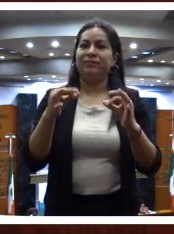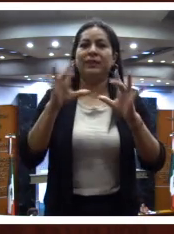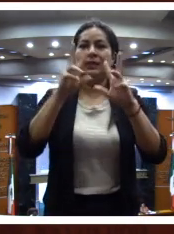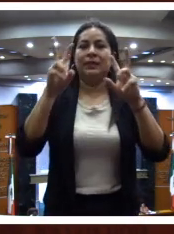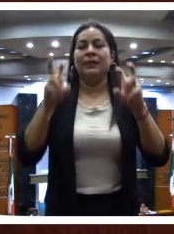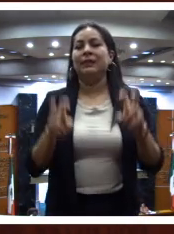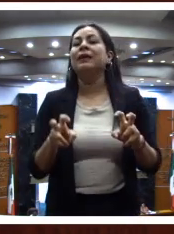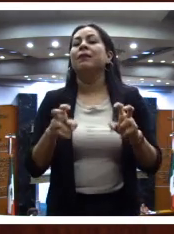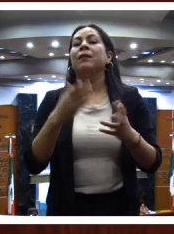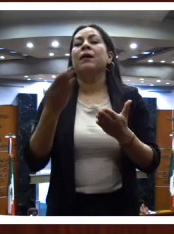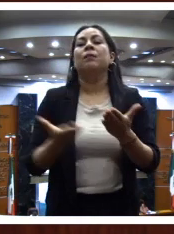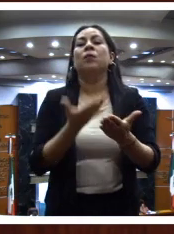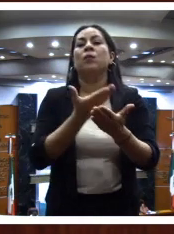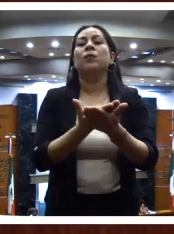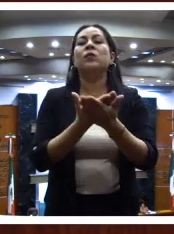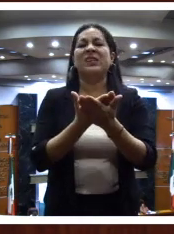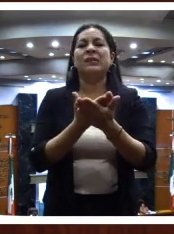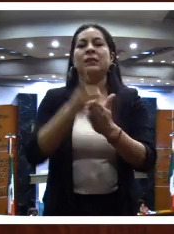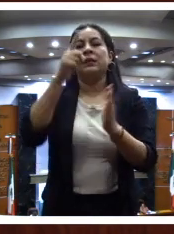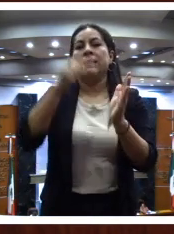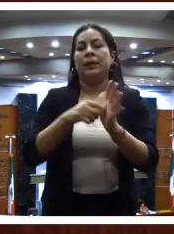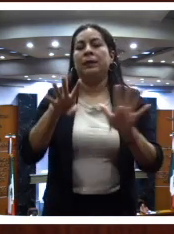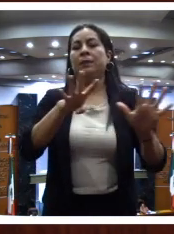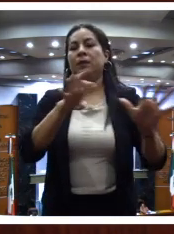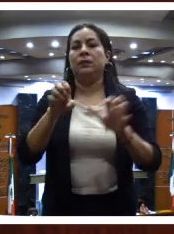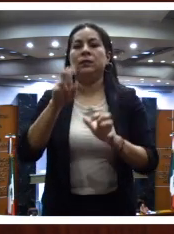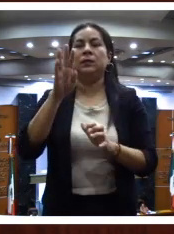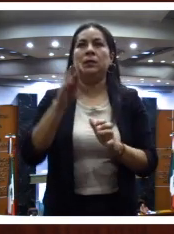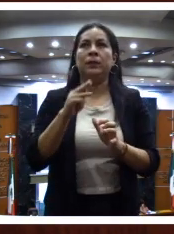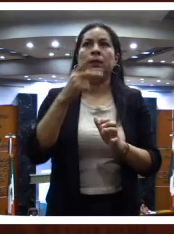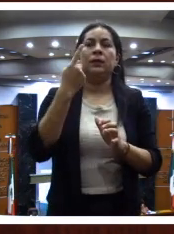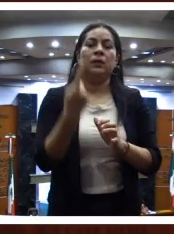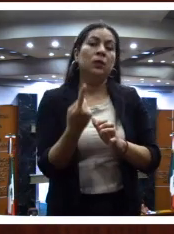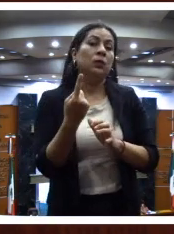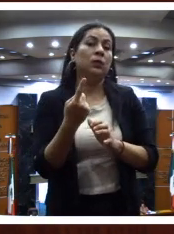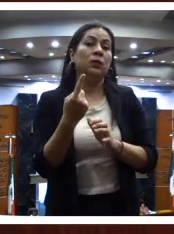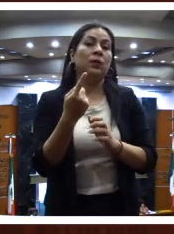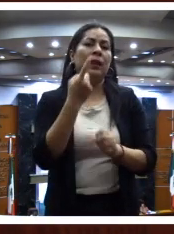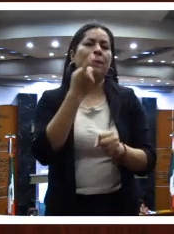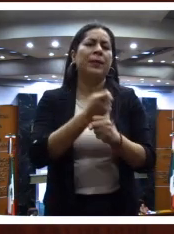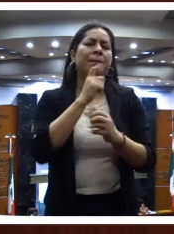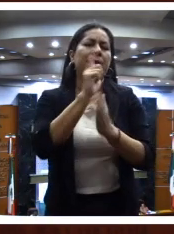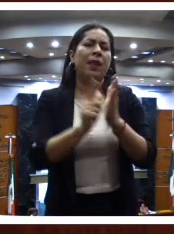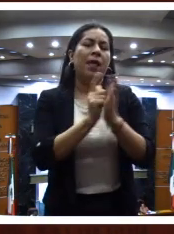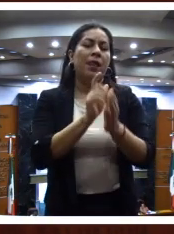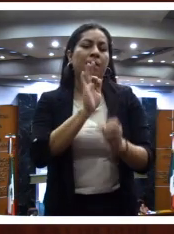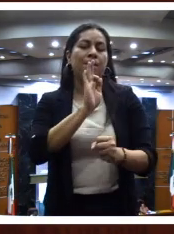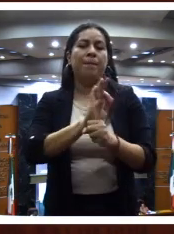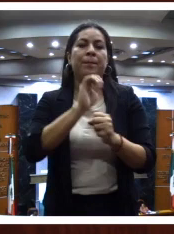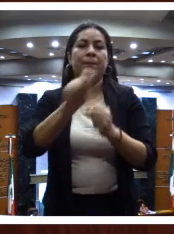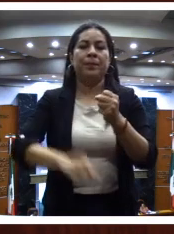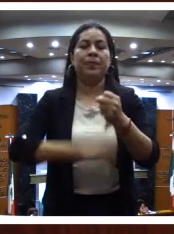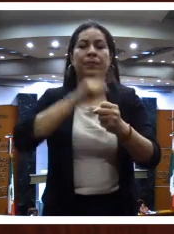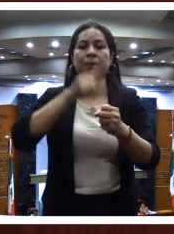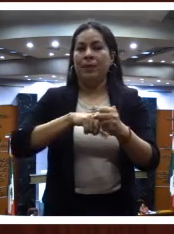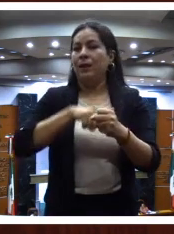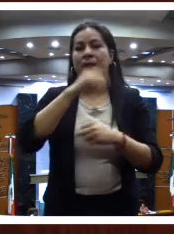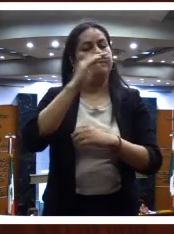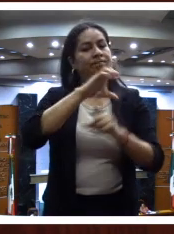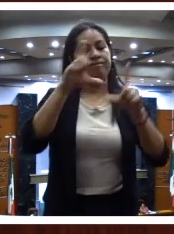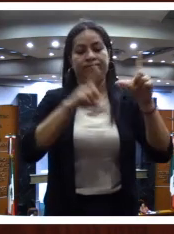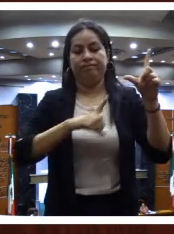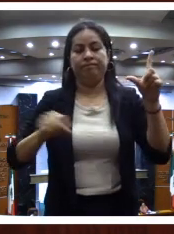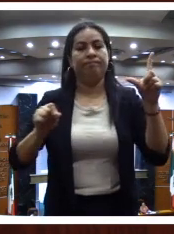materia al promulgar en 1991 la primera Ley de protección animal en todo el